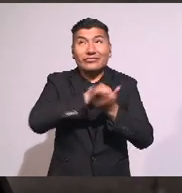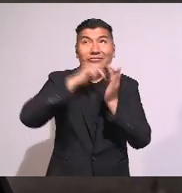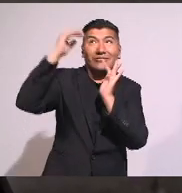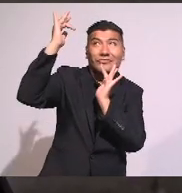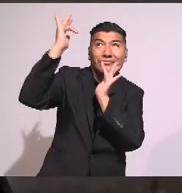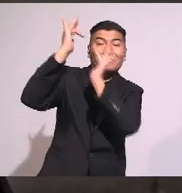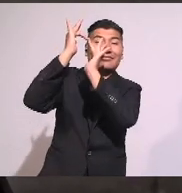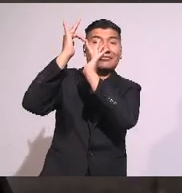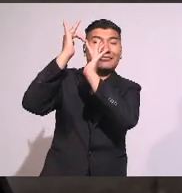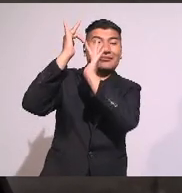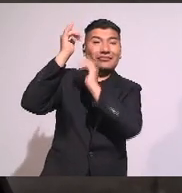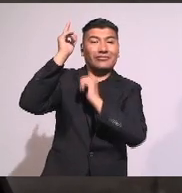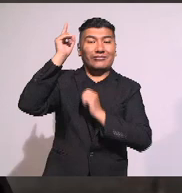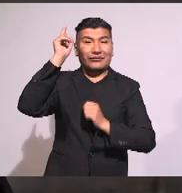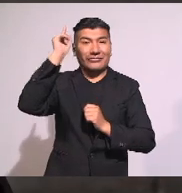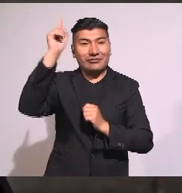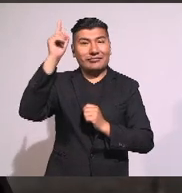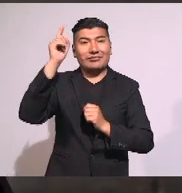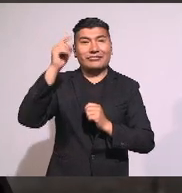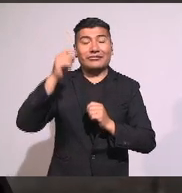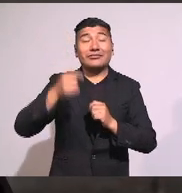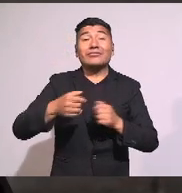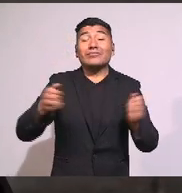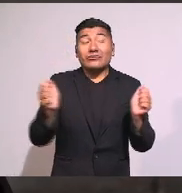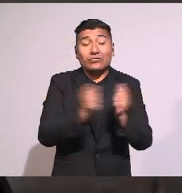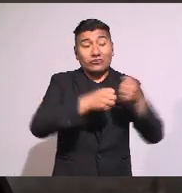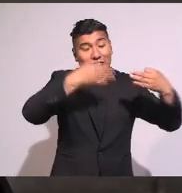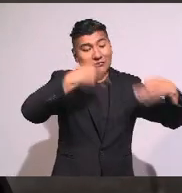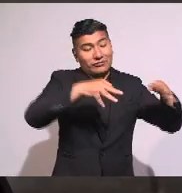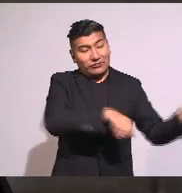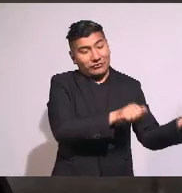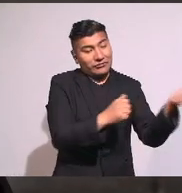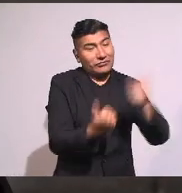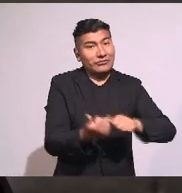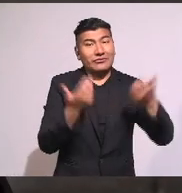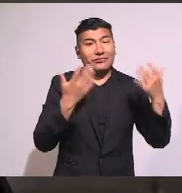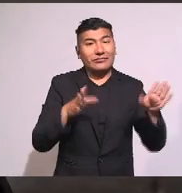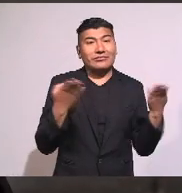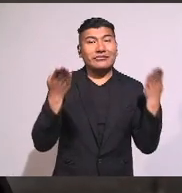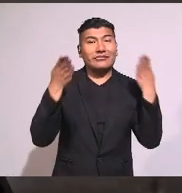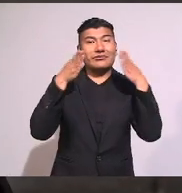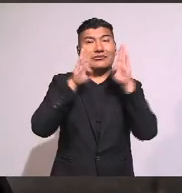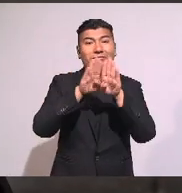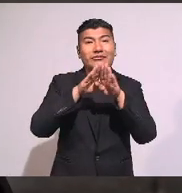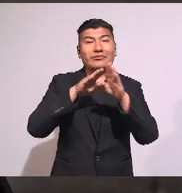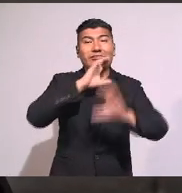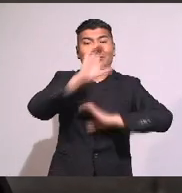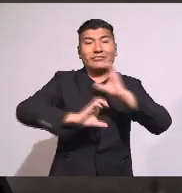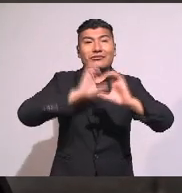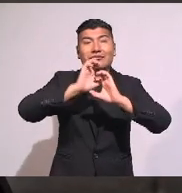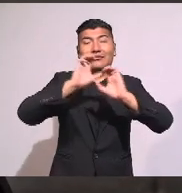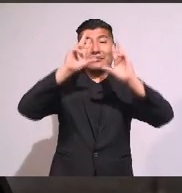contactado. Con la fiesta del bautismo del Señor estamos cerrando el ciclo de Navidad.